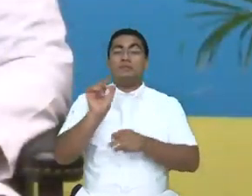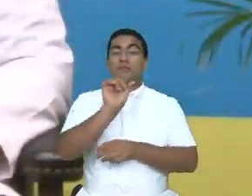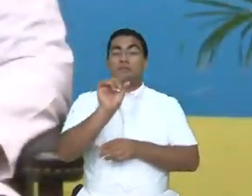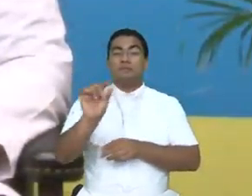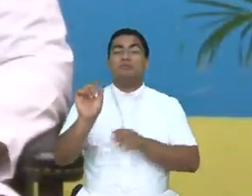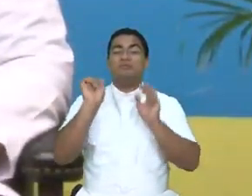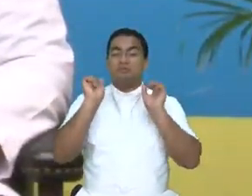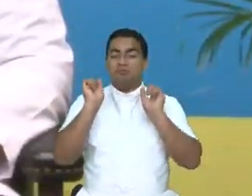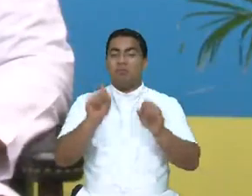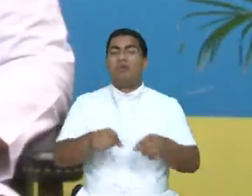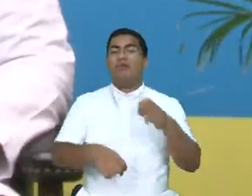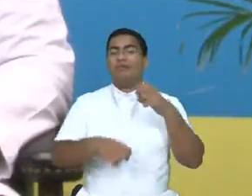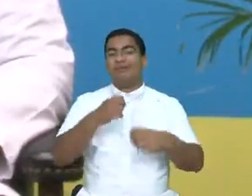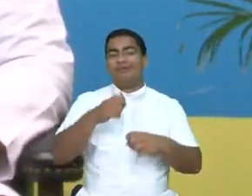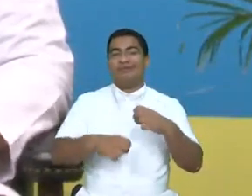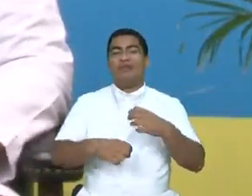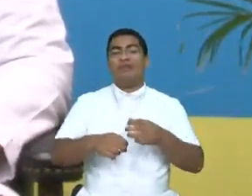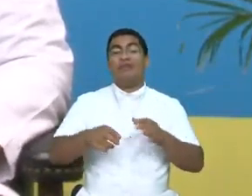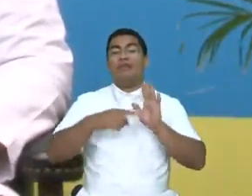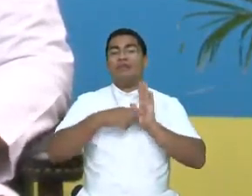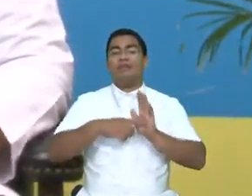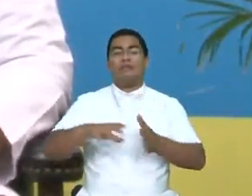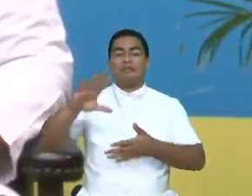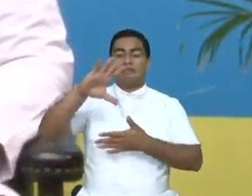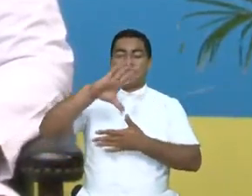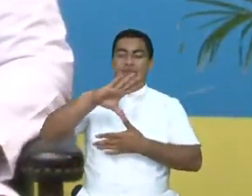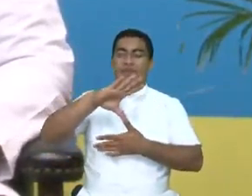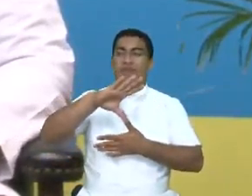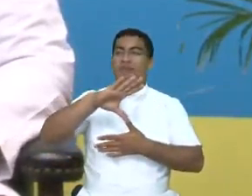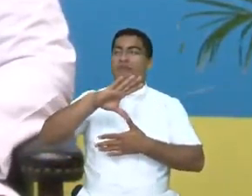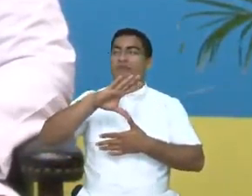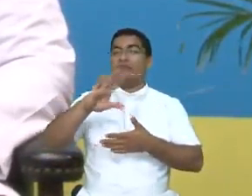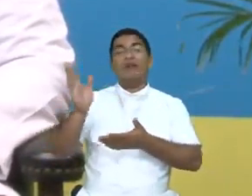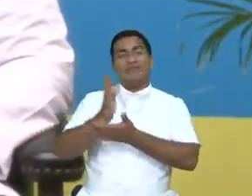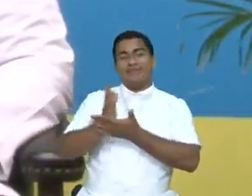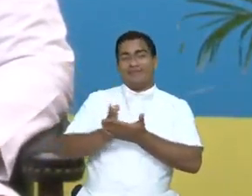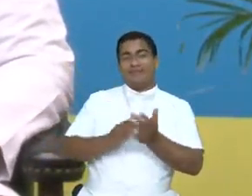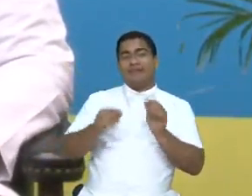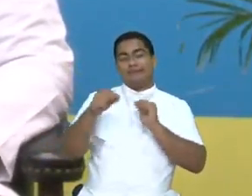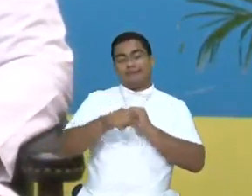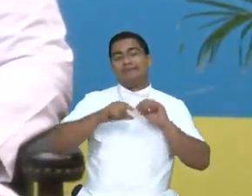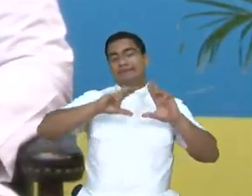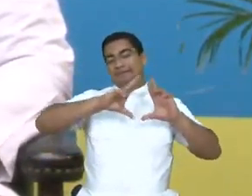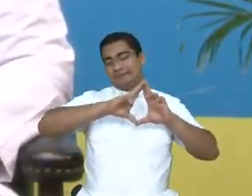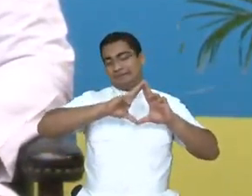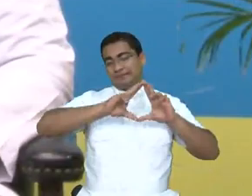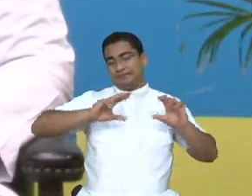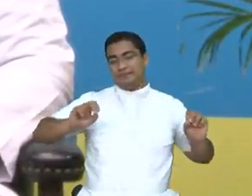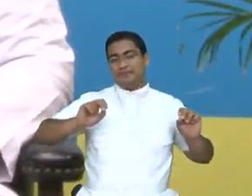a presentar. Aunque hay ciertas regiones de las Américas, que incluye Nicaragua, donde son prácticamente